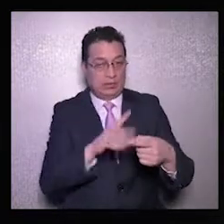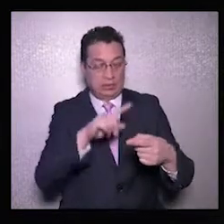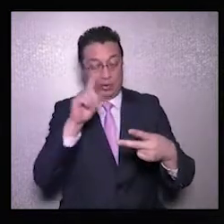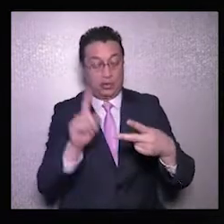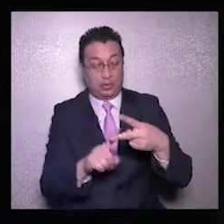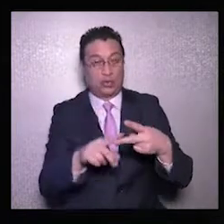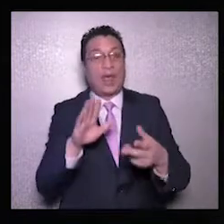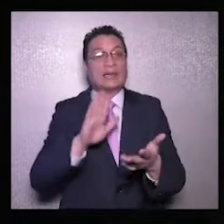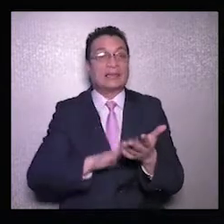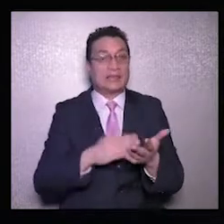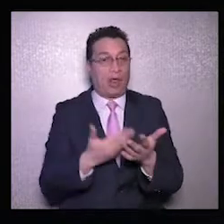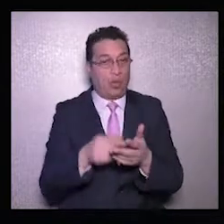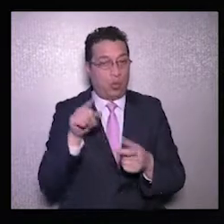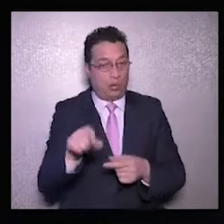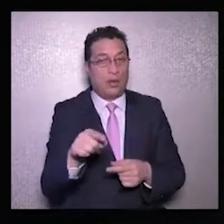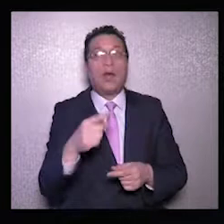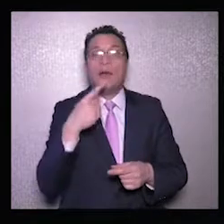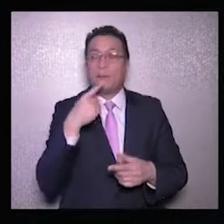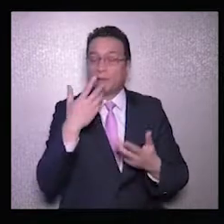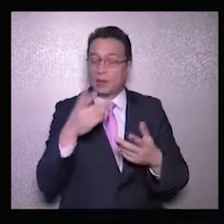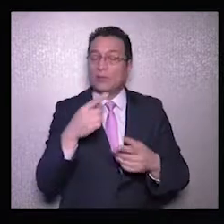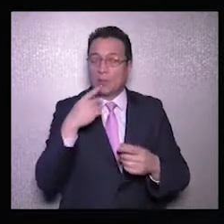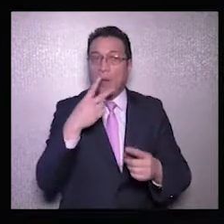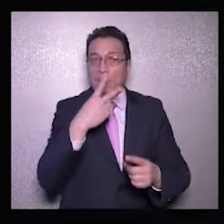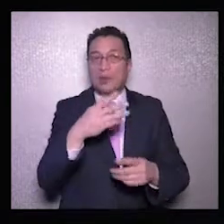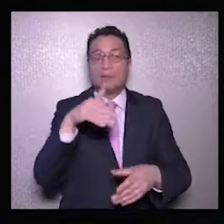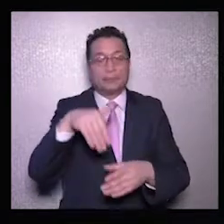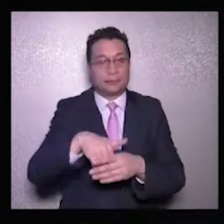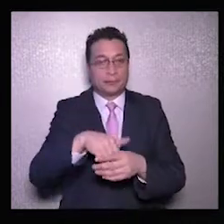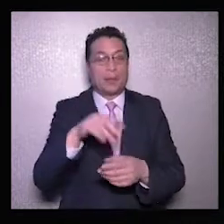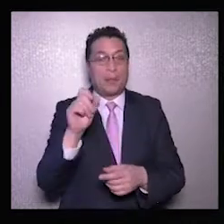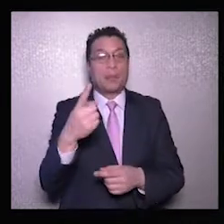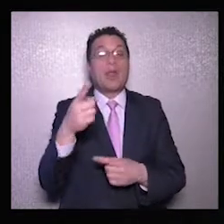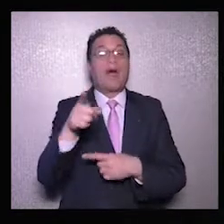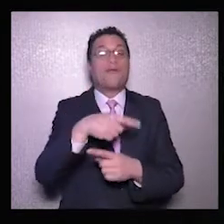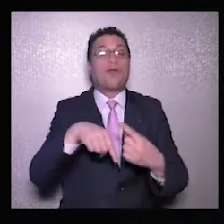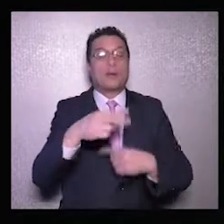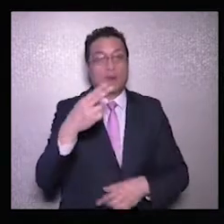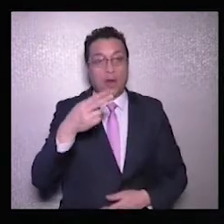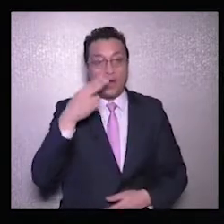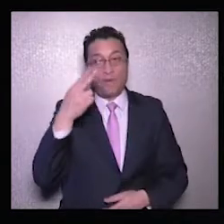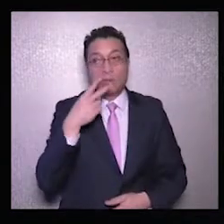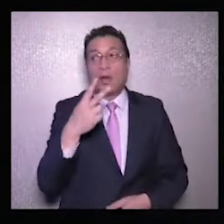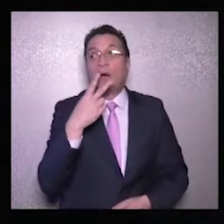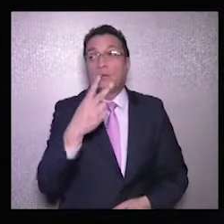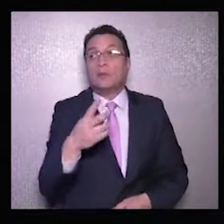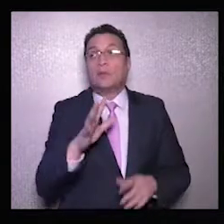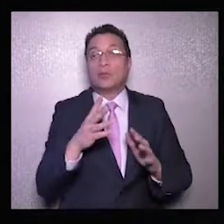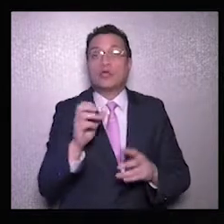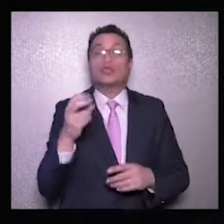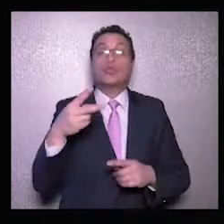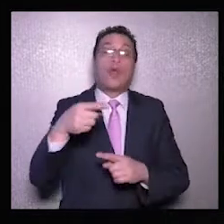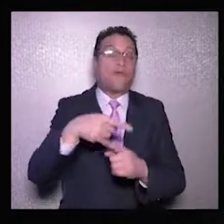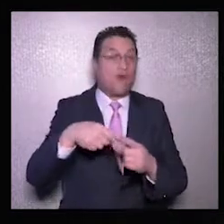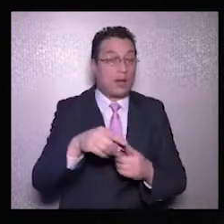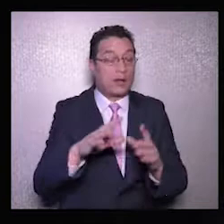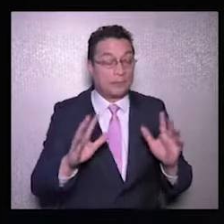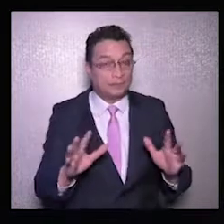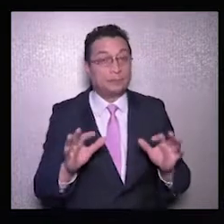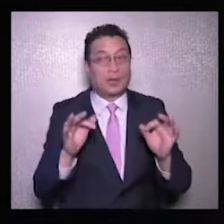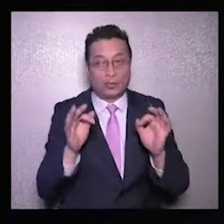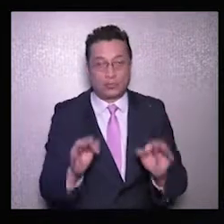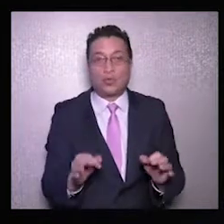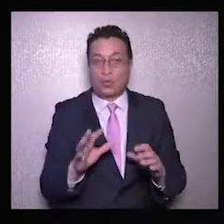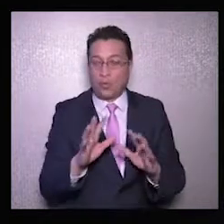Entonces, todo lo que podamos conversar aquí con miras a las elecciones, a la primera vuelta de noviembre y después segunda vuelta con casi toda seguridad, es